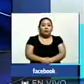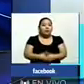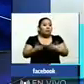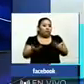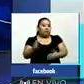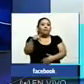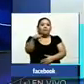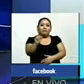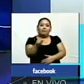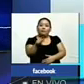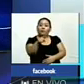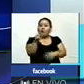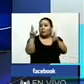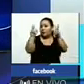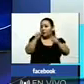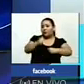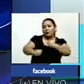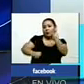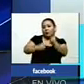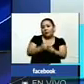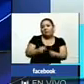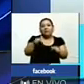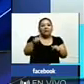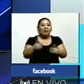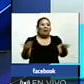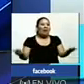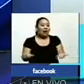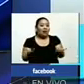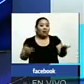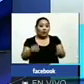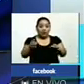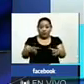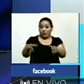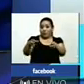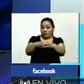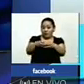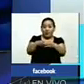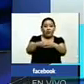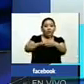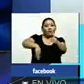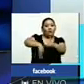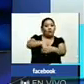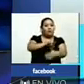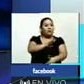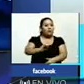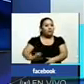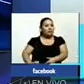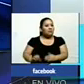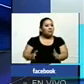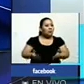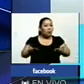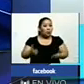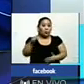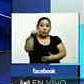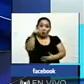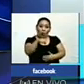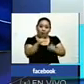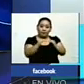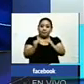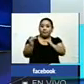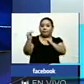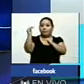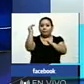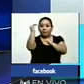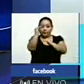Y ahora sí vamos con los deportes y precisamente de lo que está pasando con selección de El Salvador. Y es que hay buenas noticias. Ahora ascendimos en